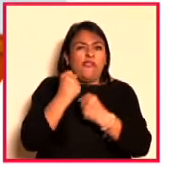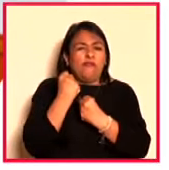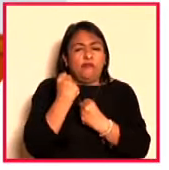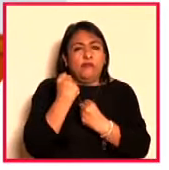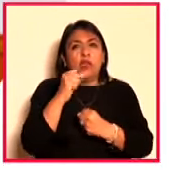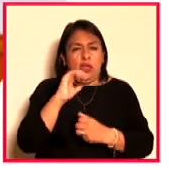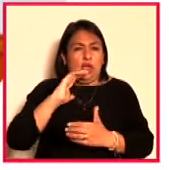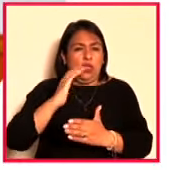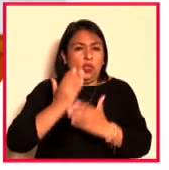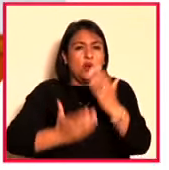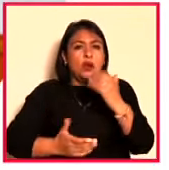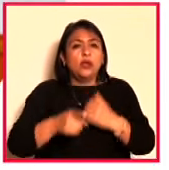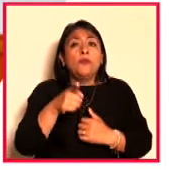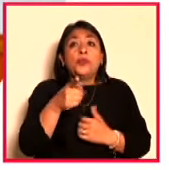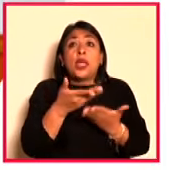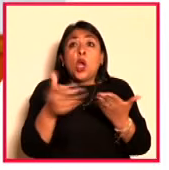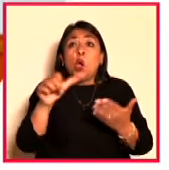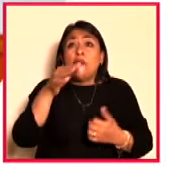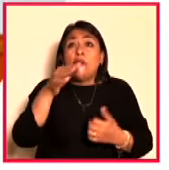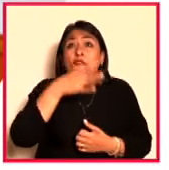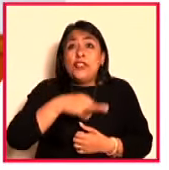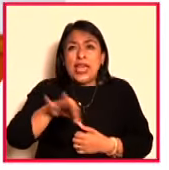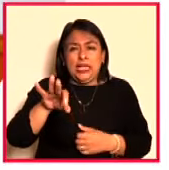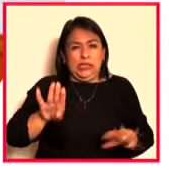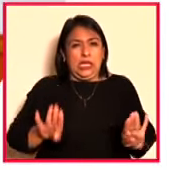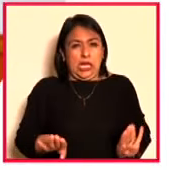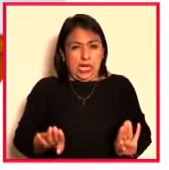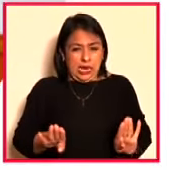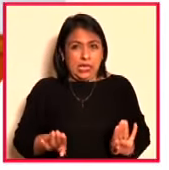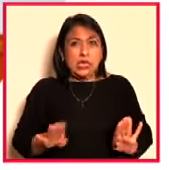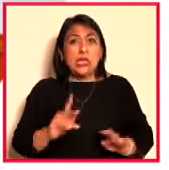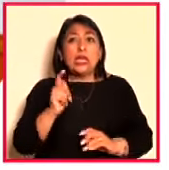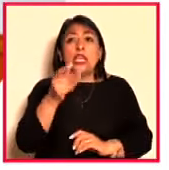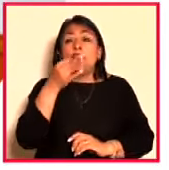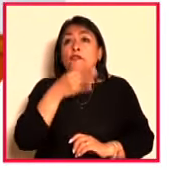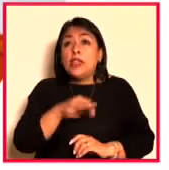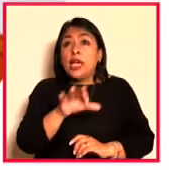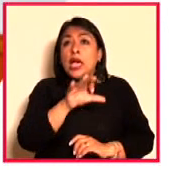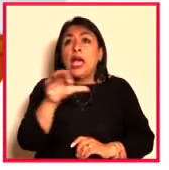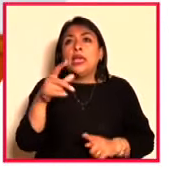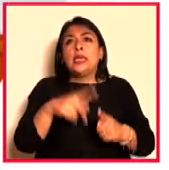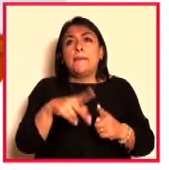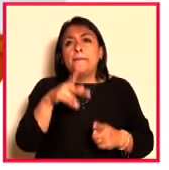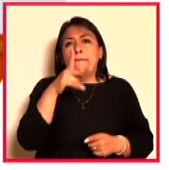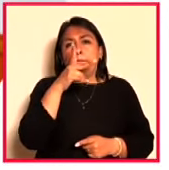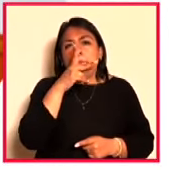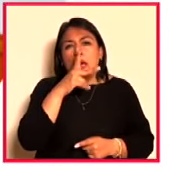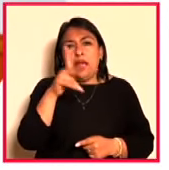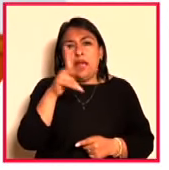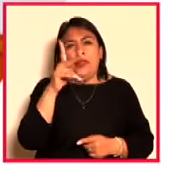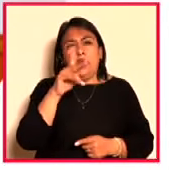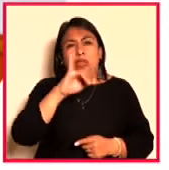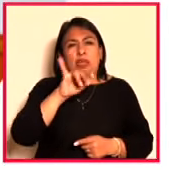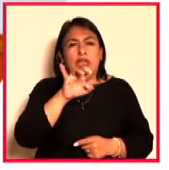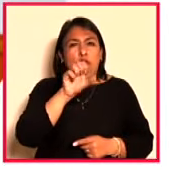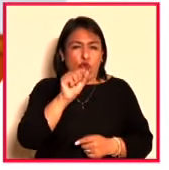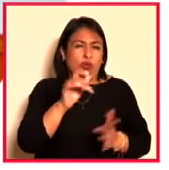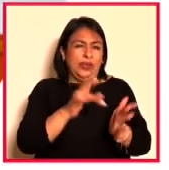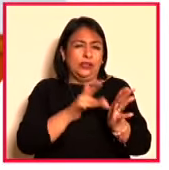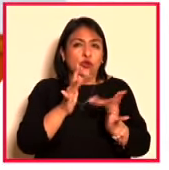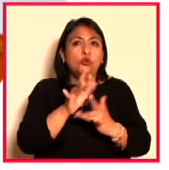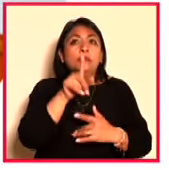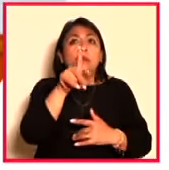actualmente una de sus fiestas más características es la fiesta en honor a nuestro Padre Jesús. Tenemos sitios turísticos